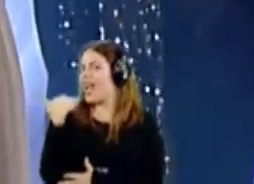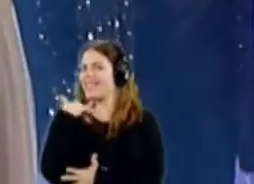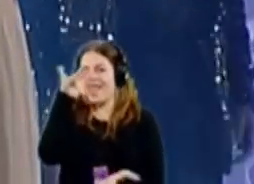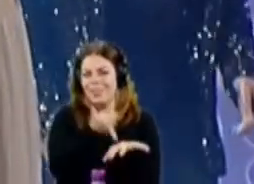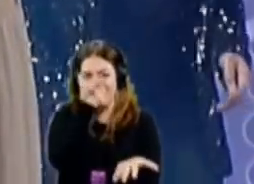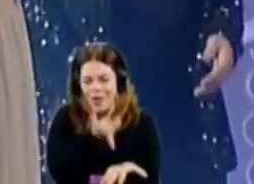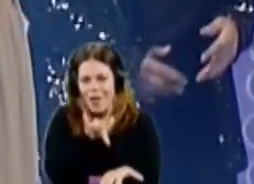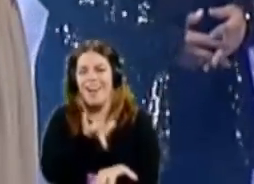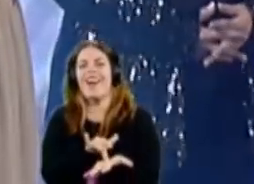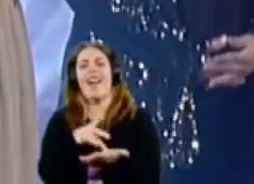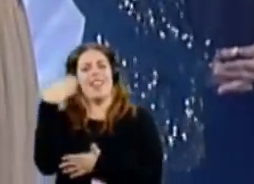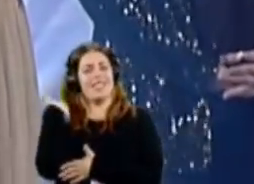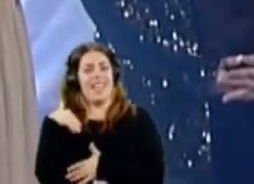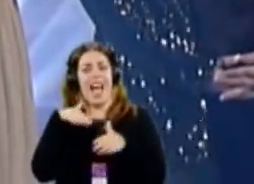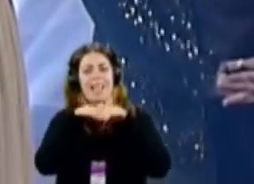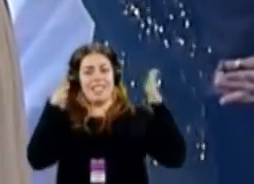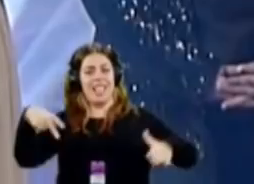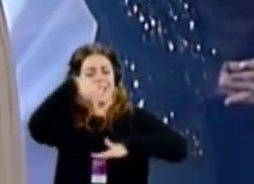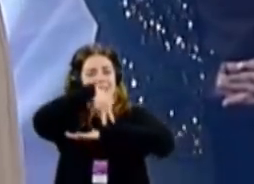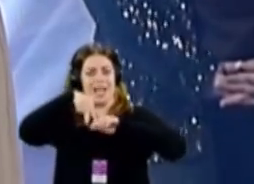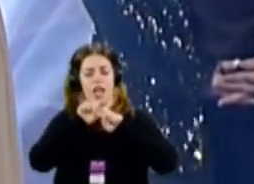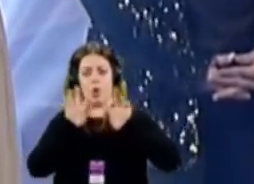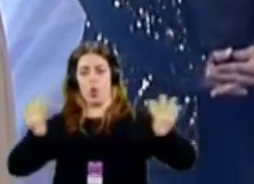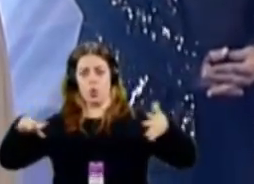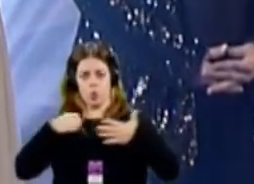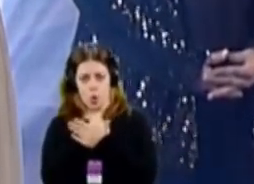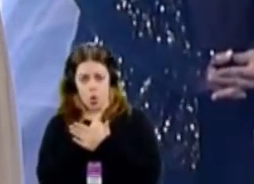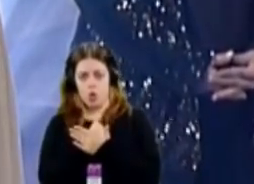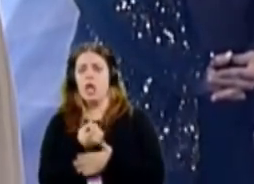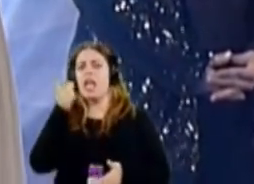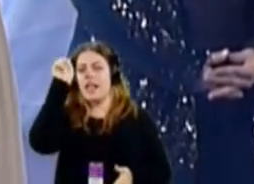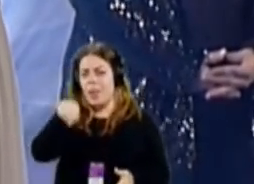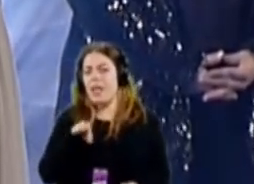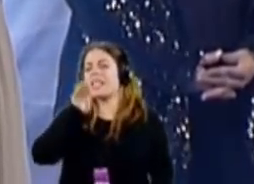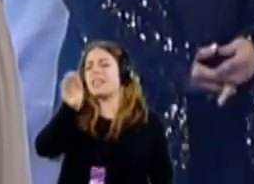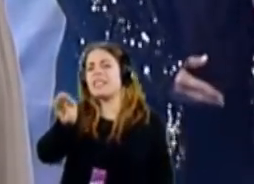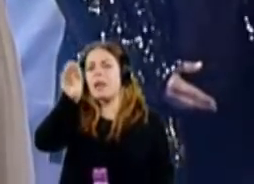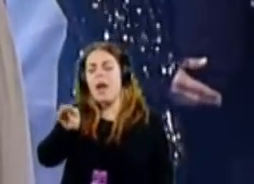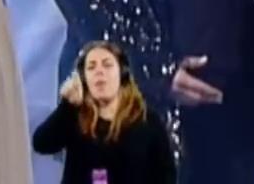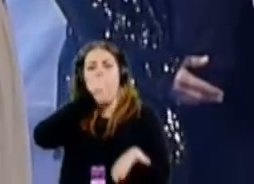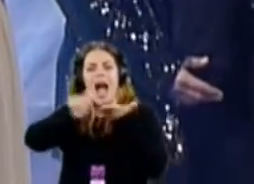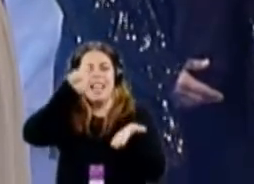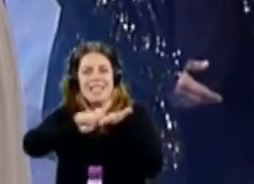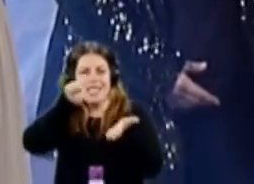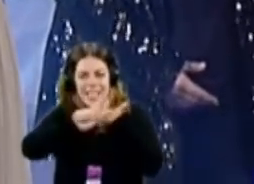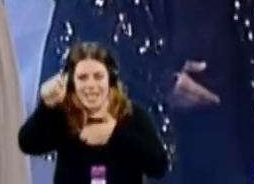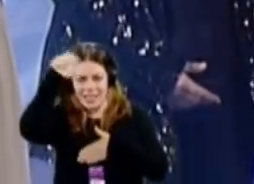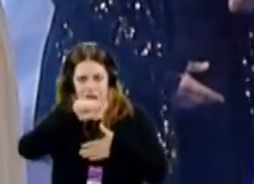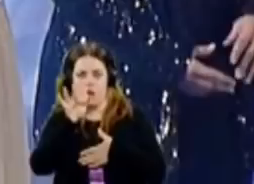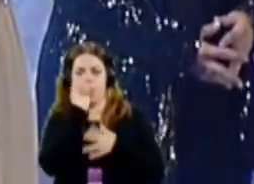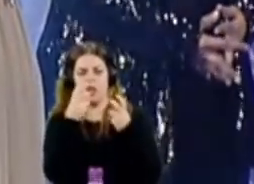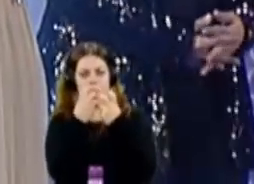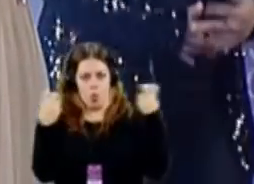Todos en el escenario, vamos a llamar. Necesitamos, importante, sobre el escenario. Al secretario del jurado, Paco Medina. Que trae el